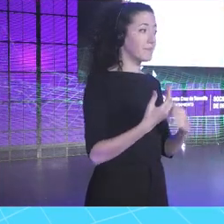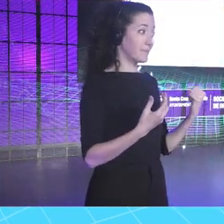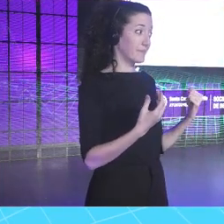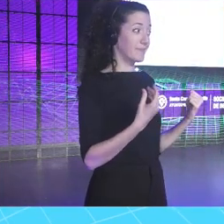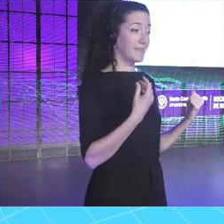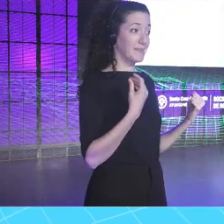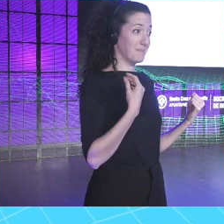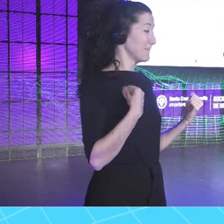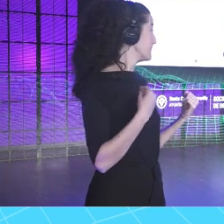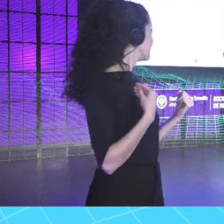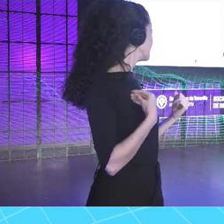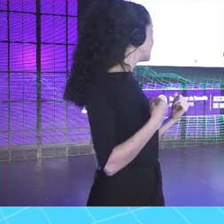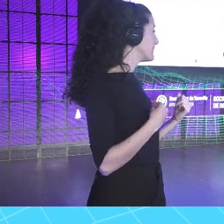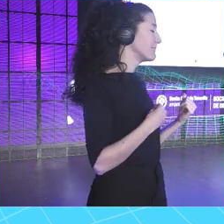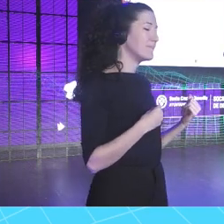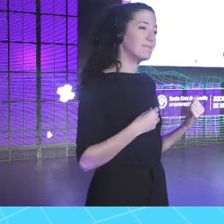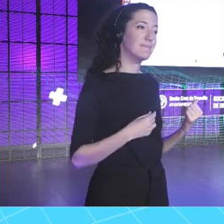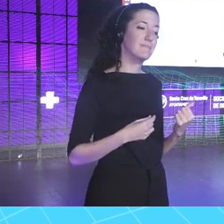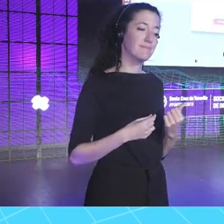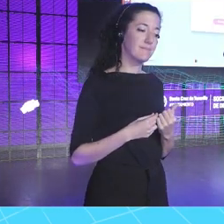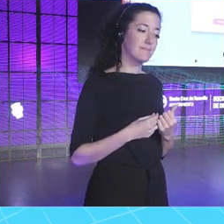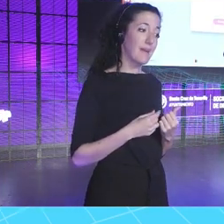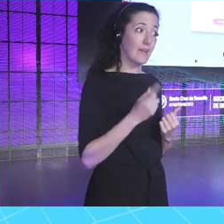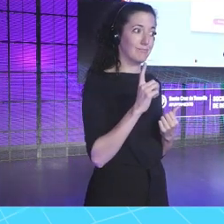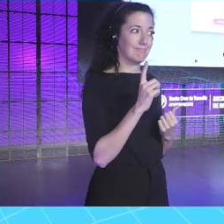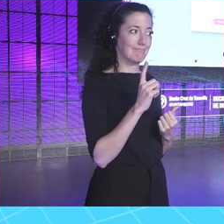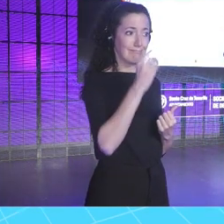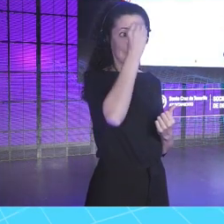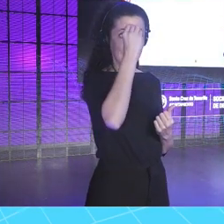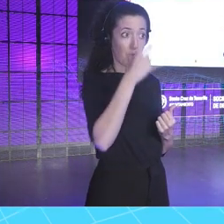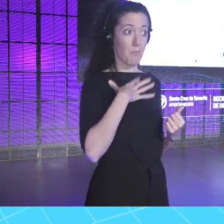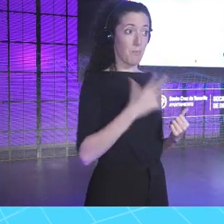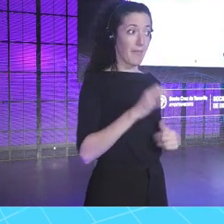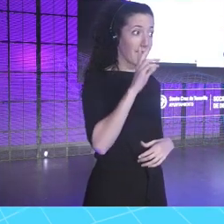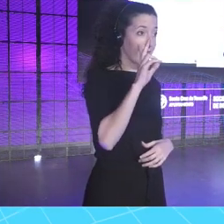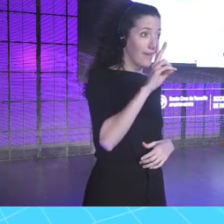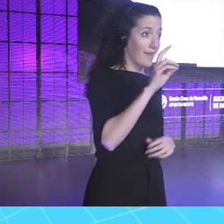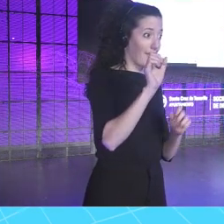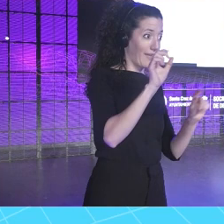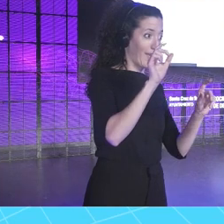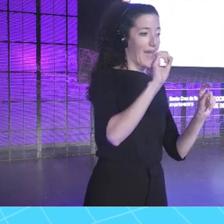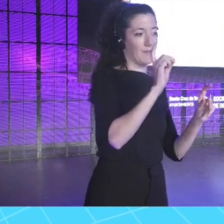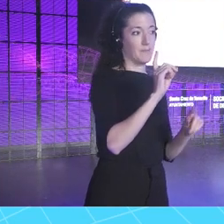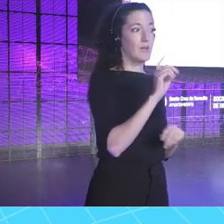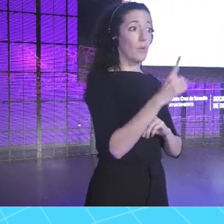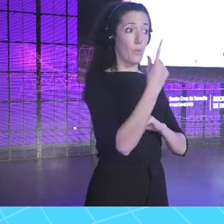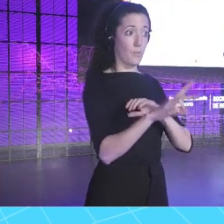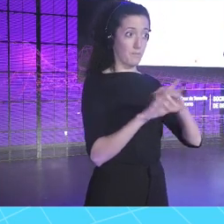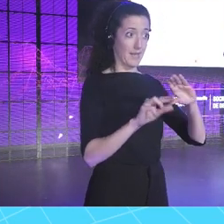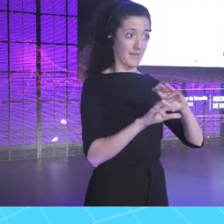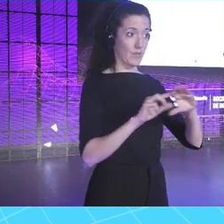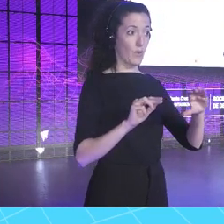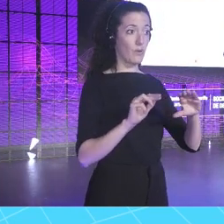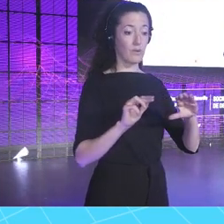ir viendo lo que va haciendo me ha fallado el truco irá apareciendo aquí un vídeo que voy a cerrar con esto cuando